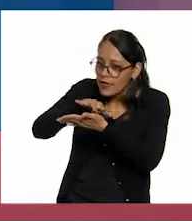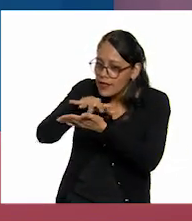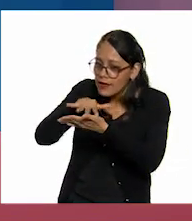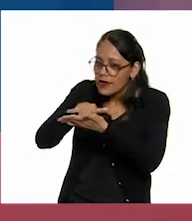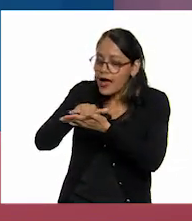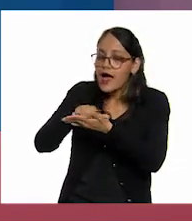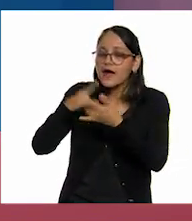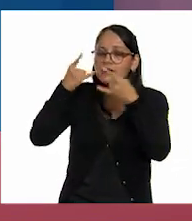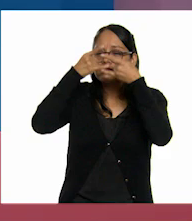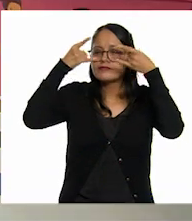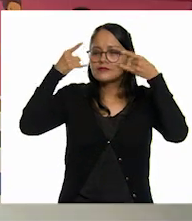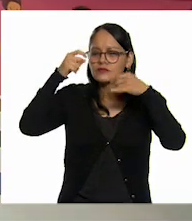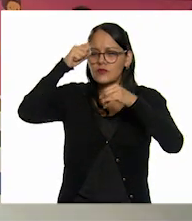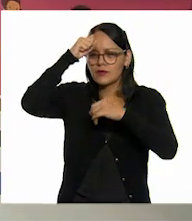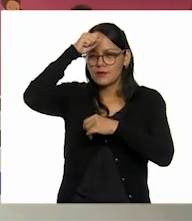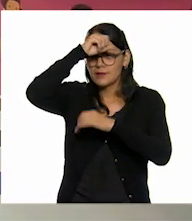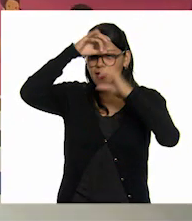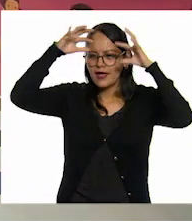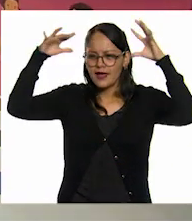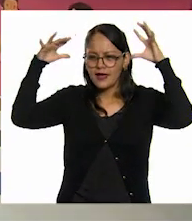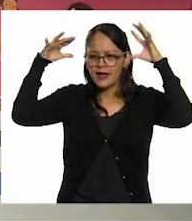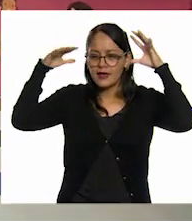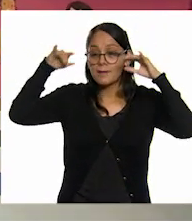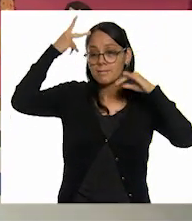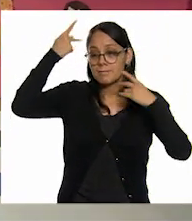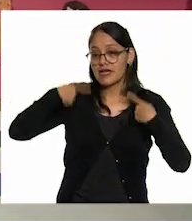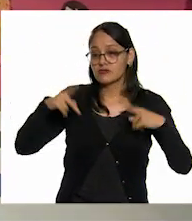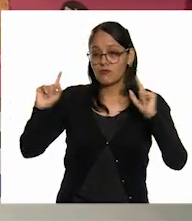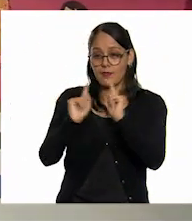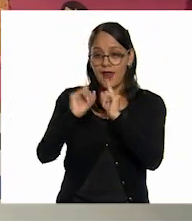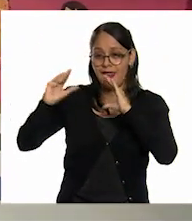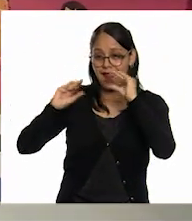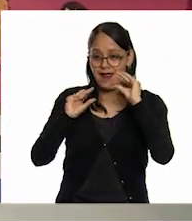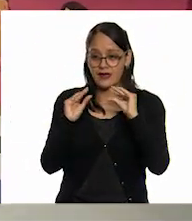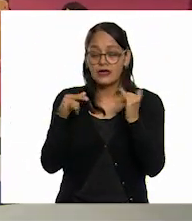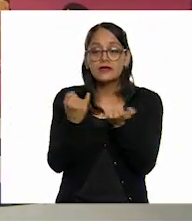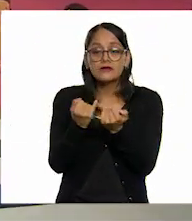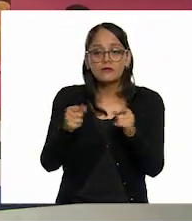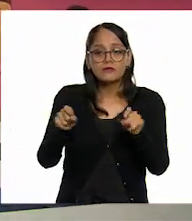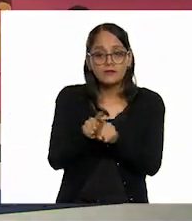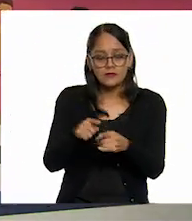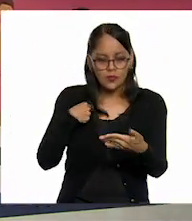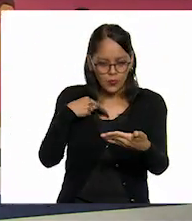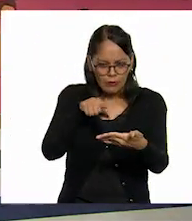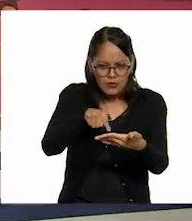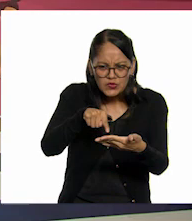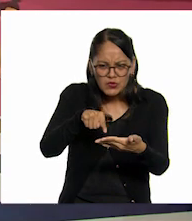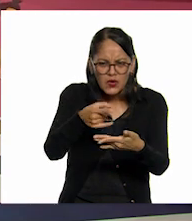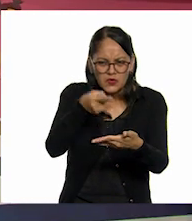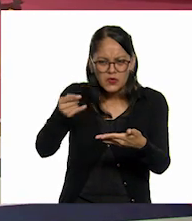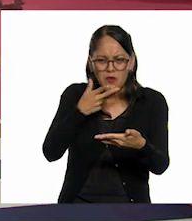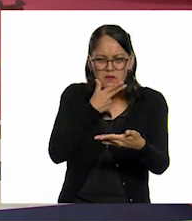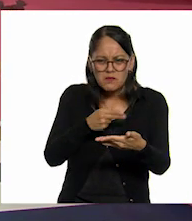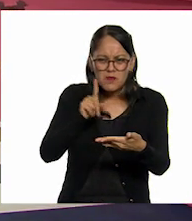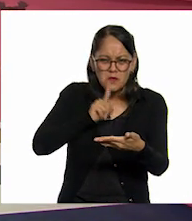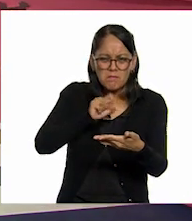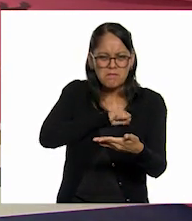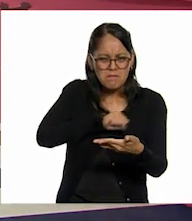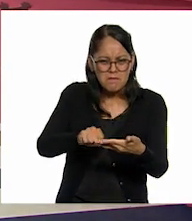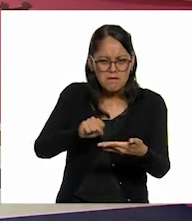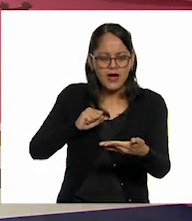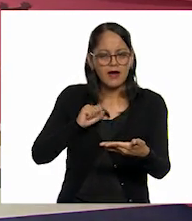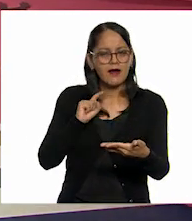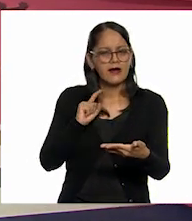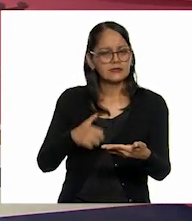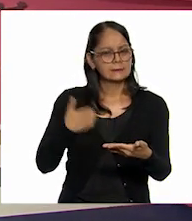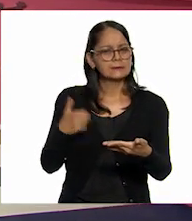personajes diciendo las cosas. O también me enojo mucho cuando veo que hay algún personaje que hace cosas malas. O